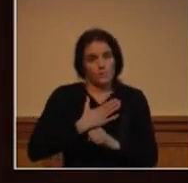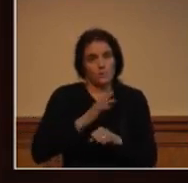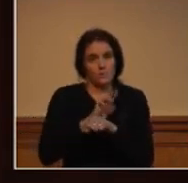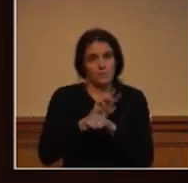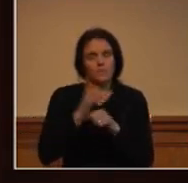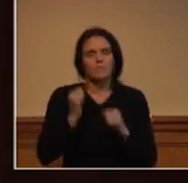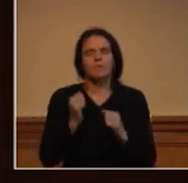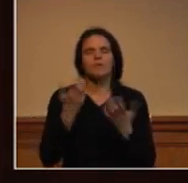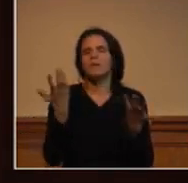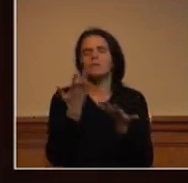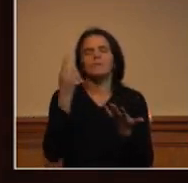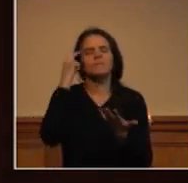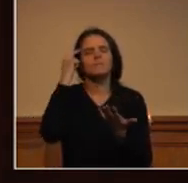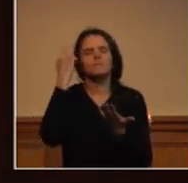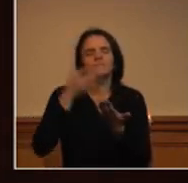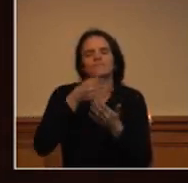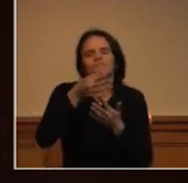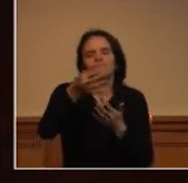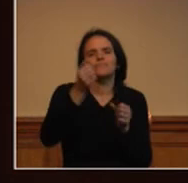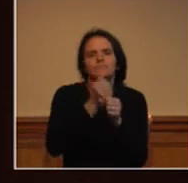a programar